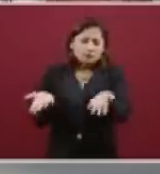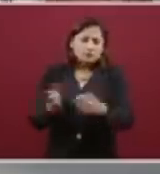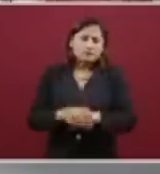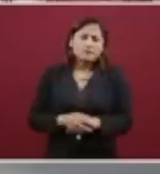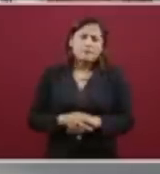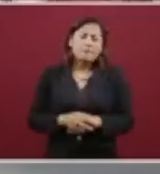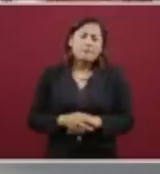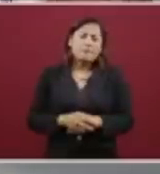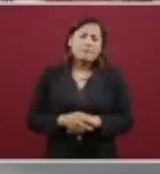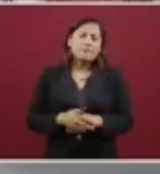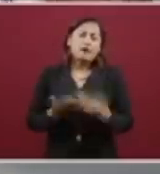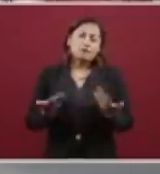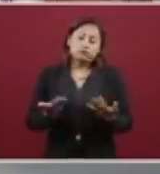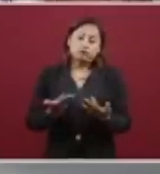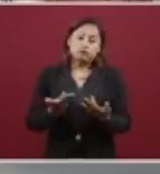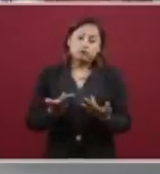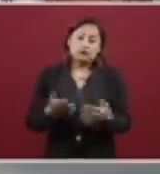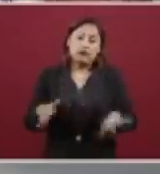el cambio